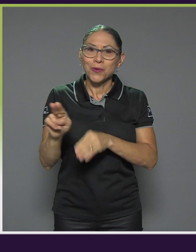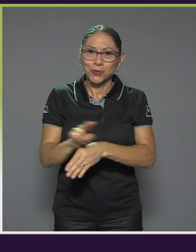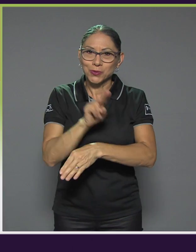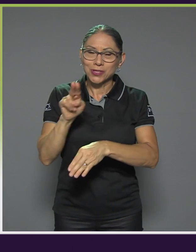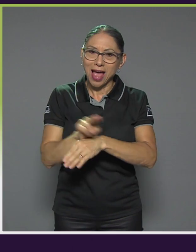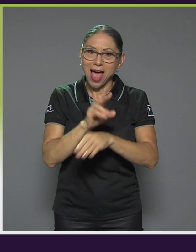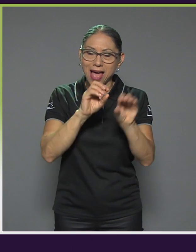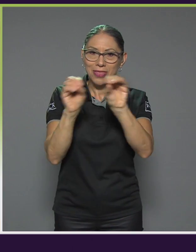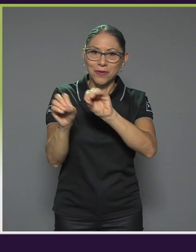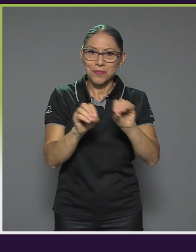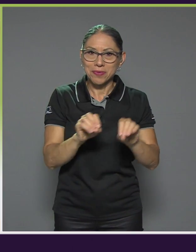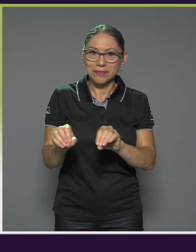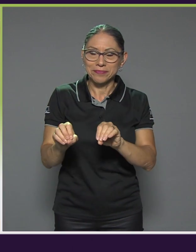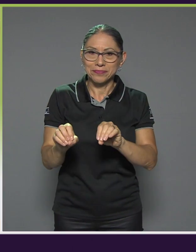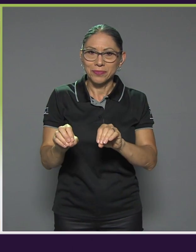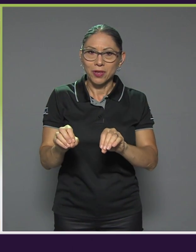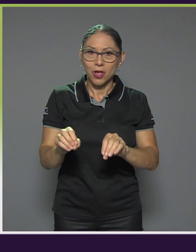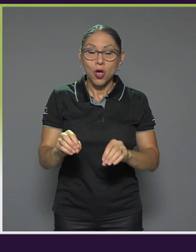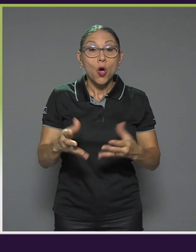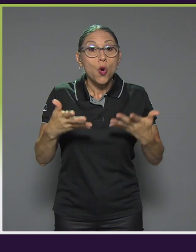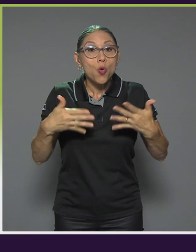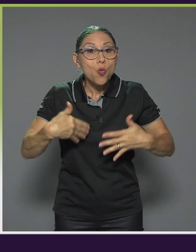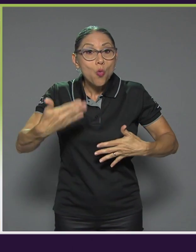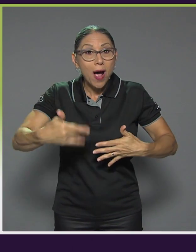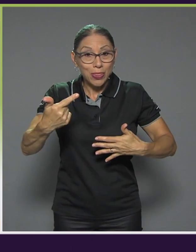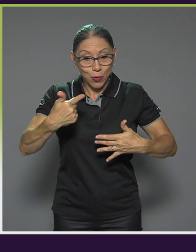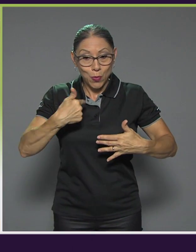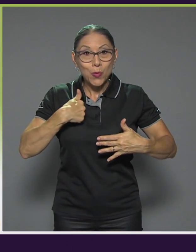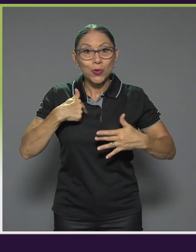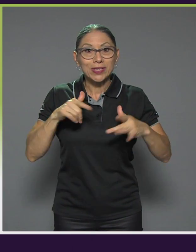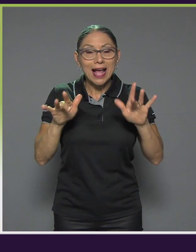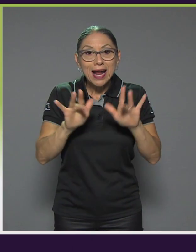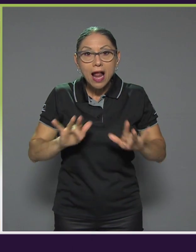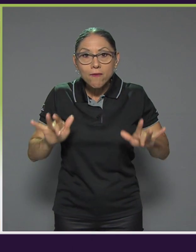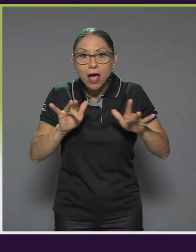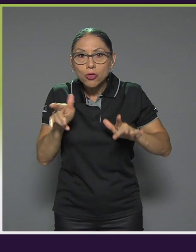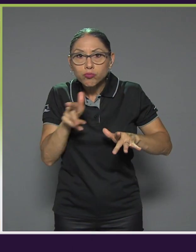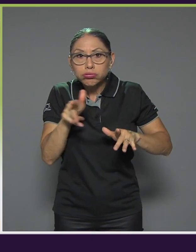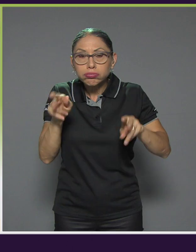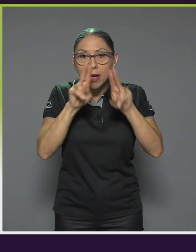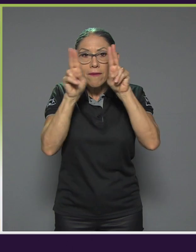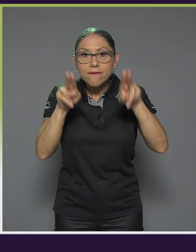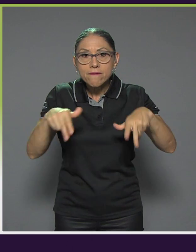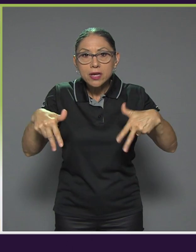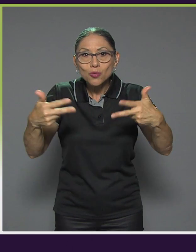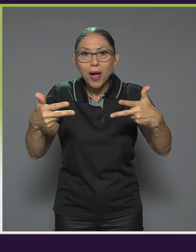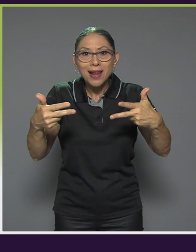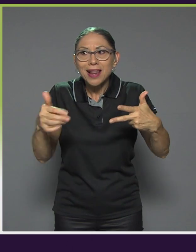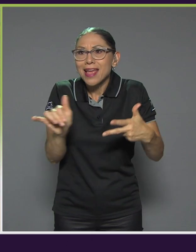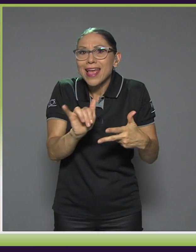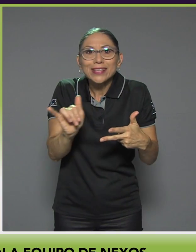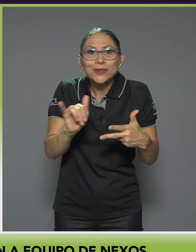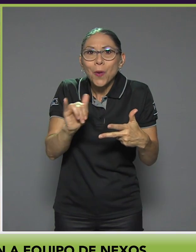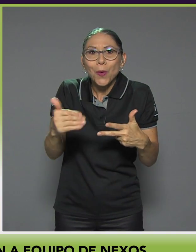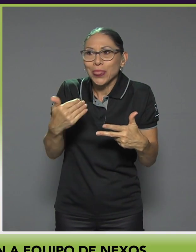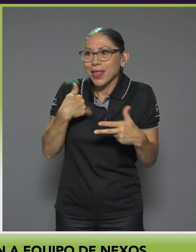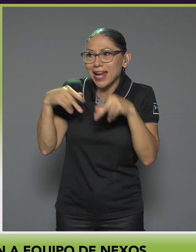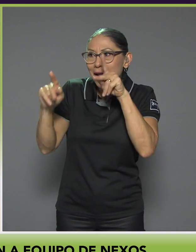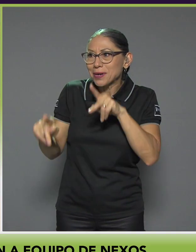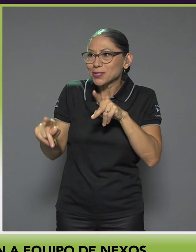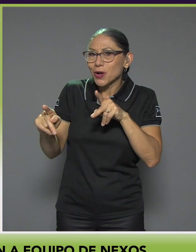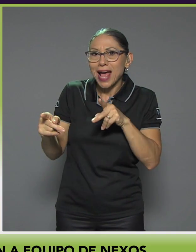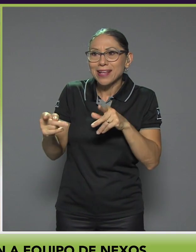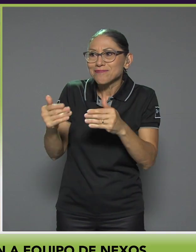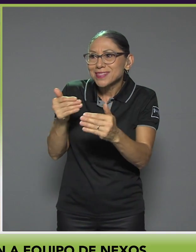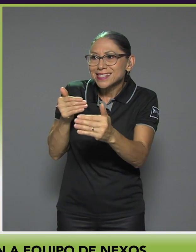plataforma cuando uno está grabando virtual es como tener a la persona cerca pero también